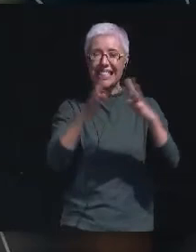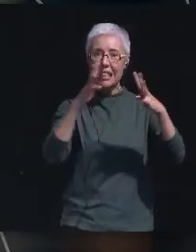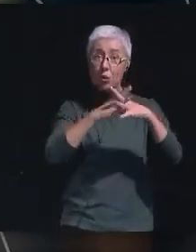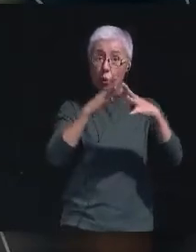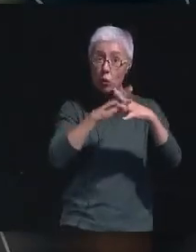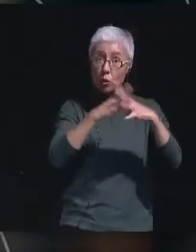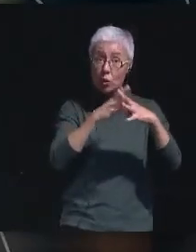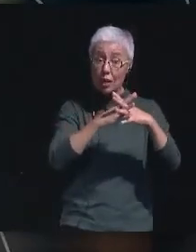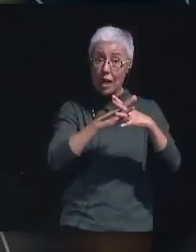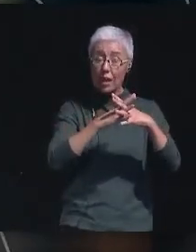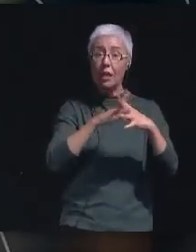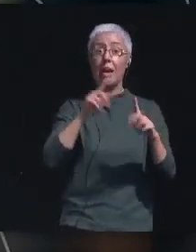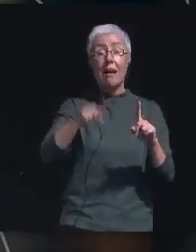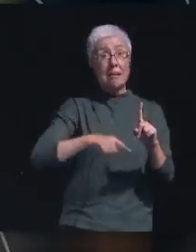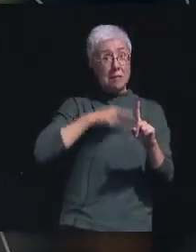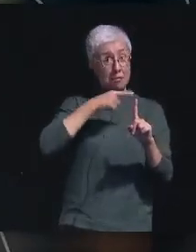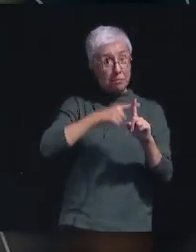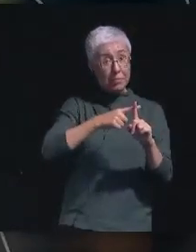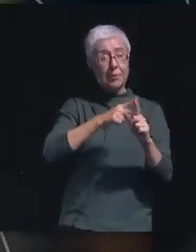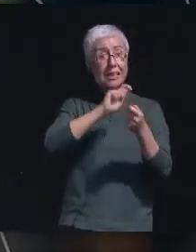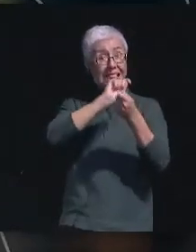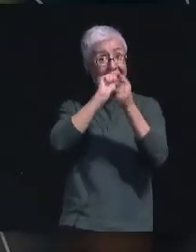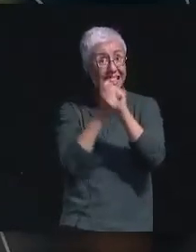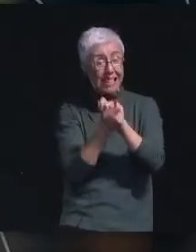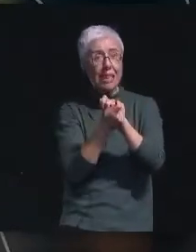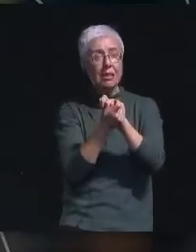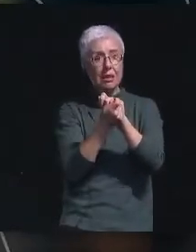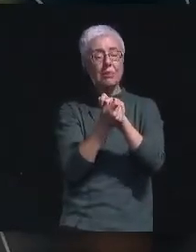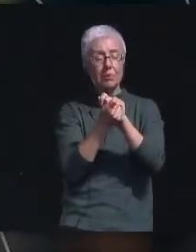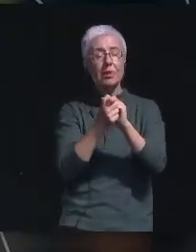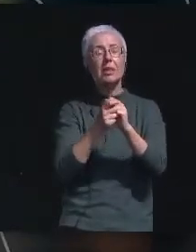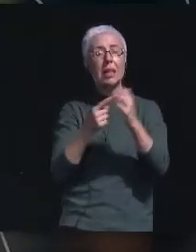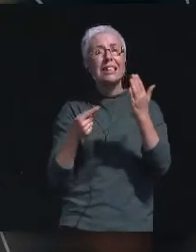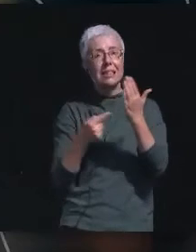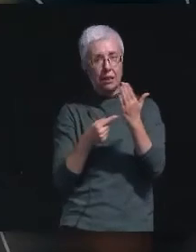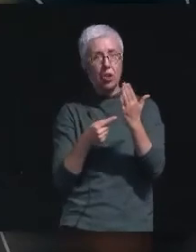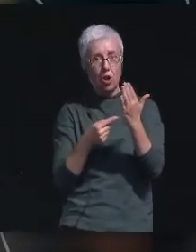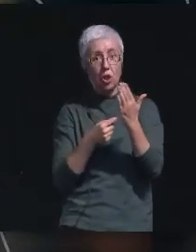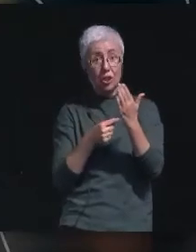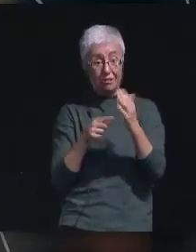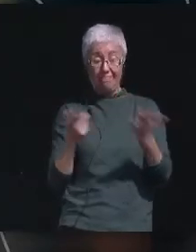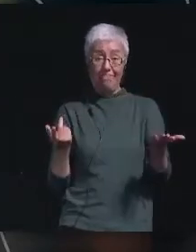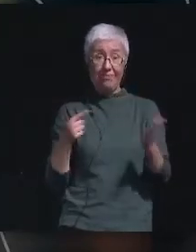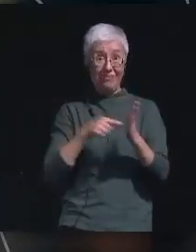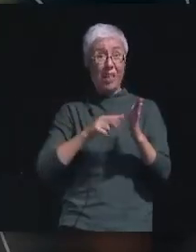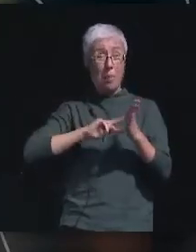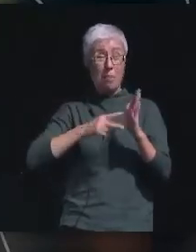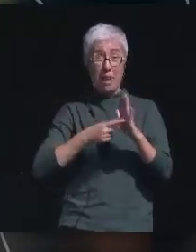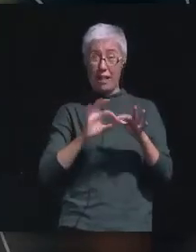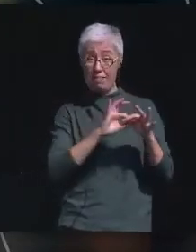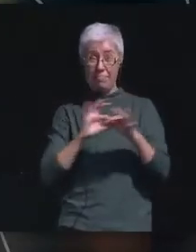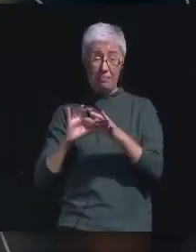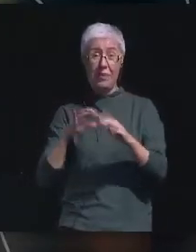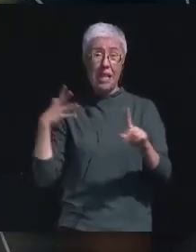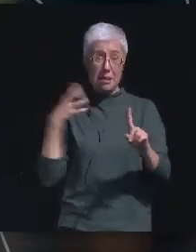que tener una propia transformación también digital. Por lo tanto, es que el plan que ha hecho Europa es un plan de impacto.